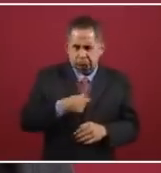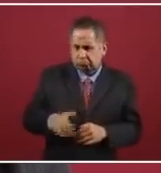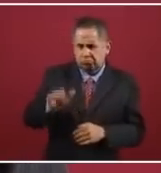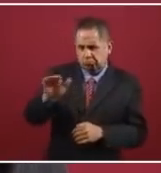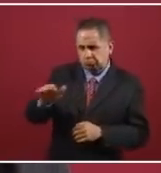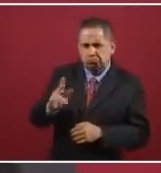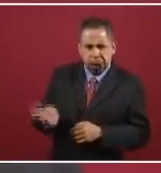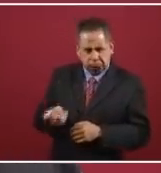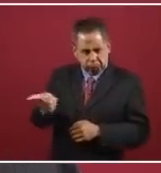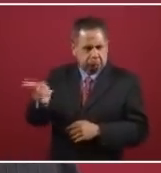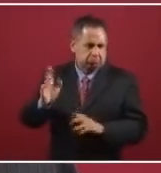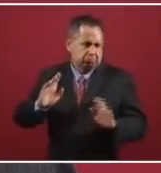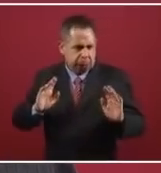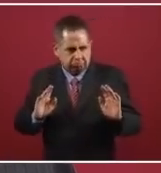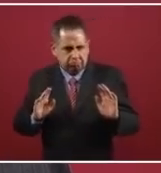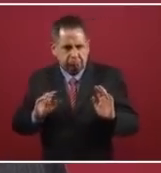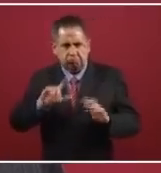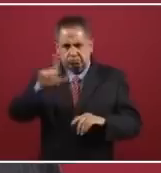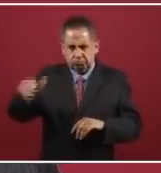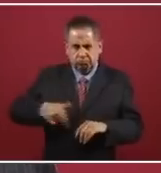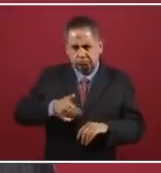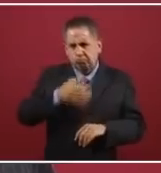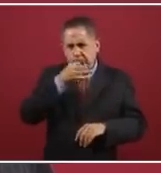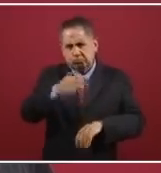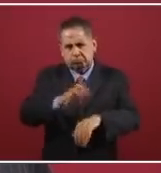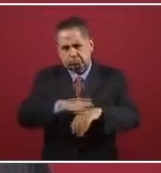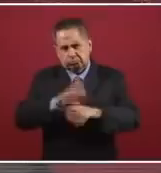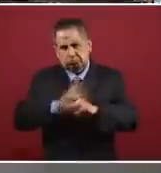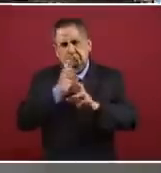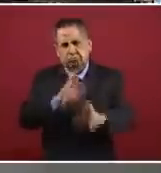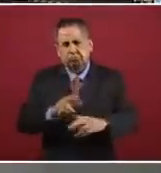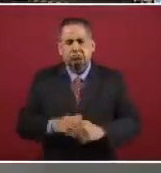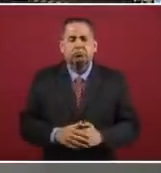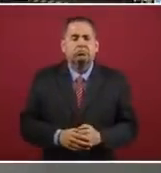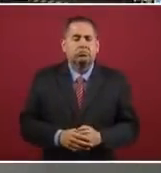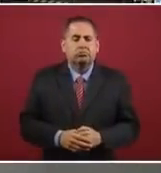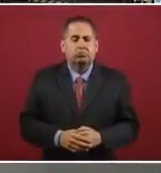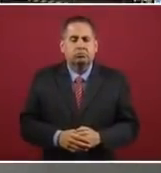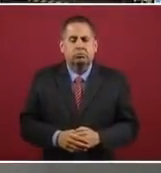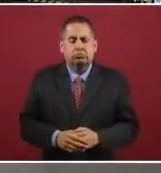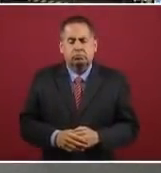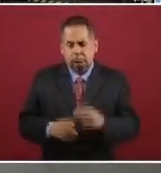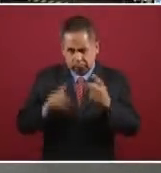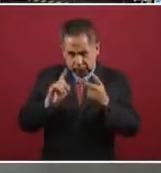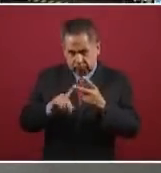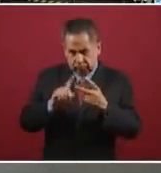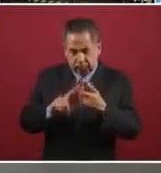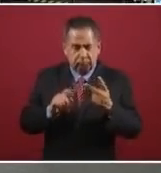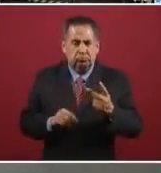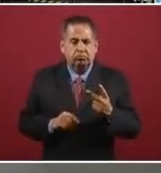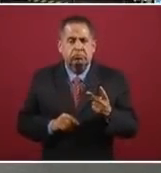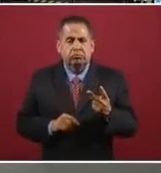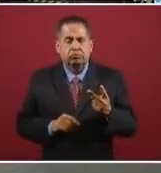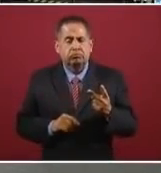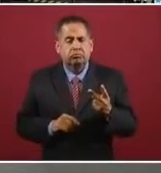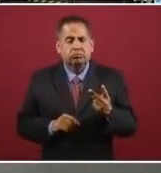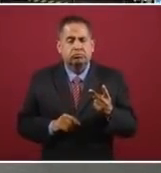la investigación y aquí te voy a contestar. Sí, y la siguiente pregunta.